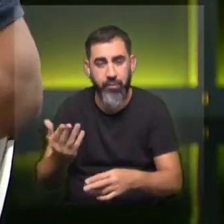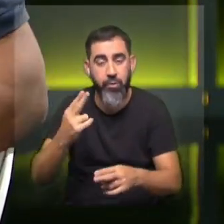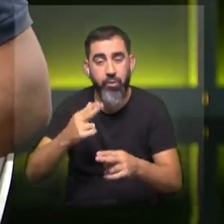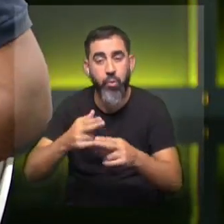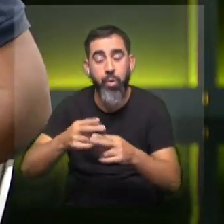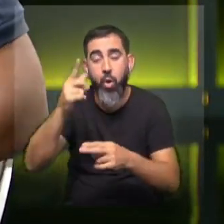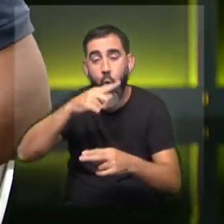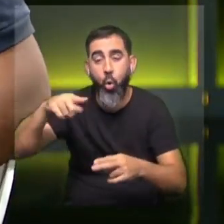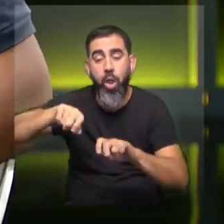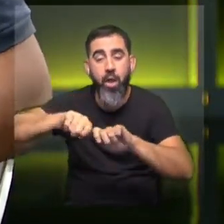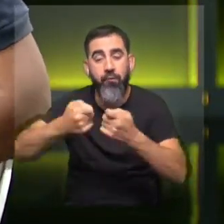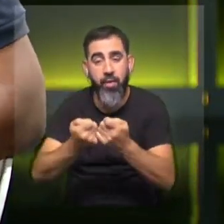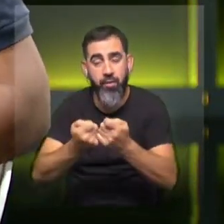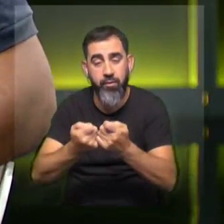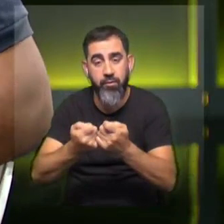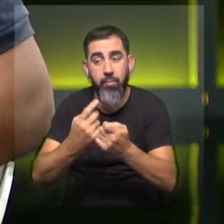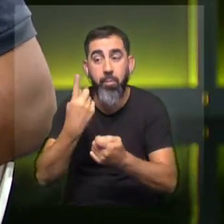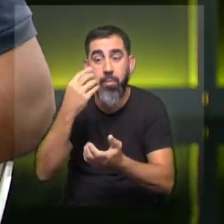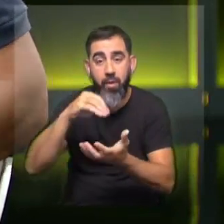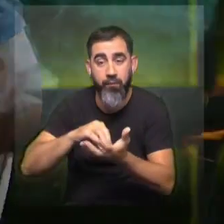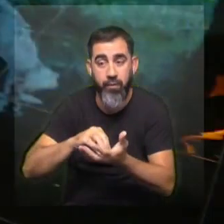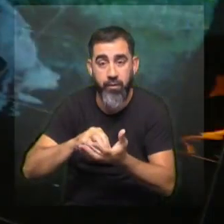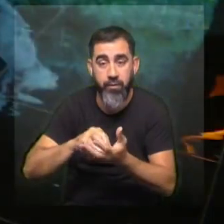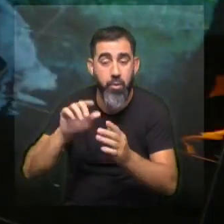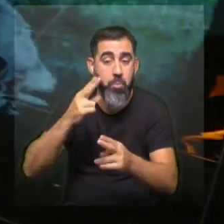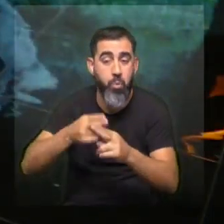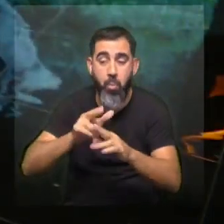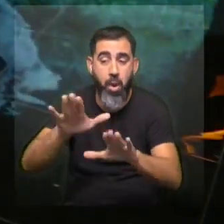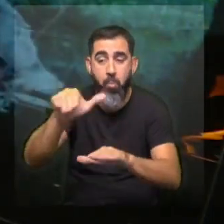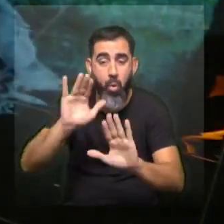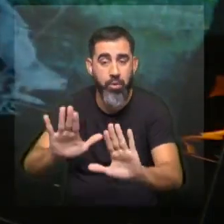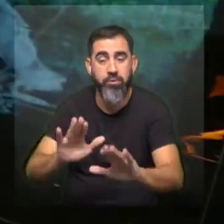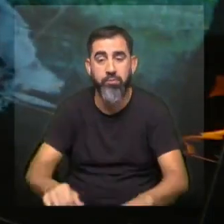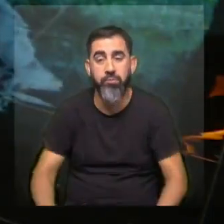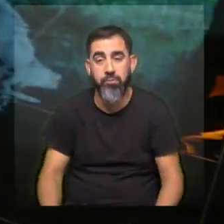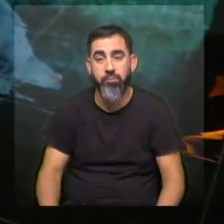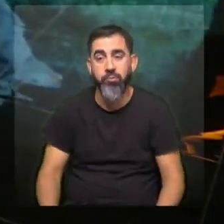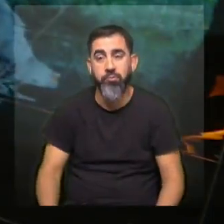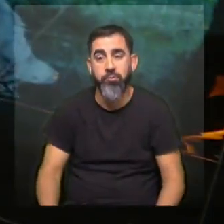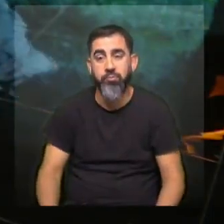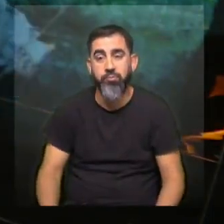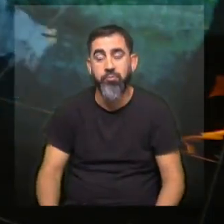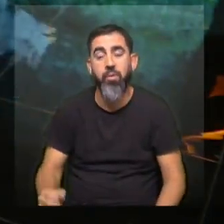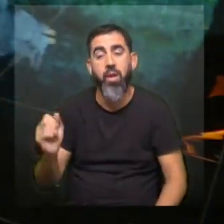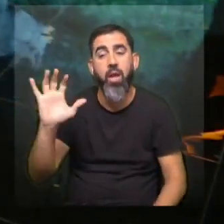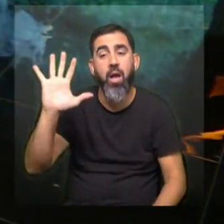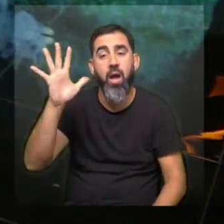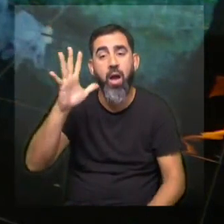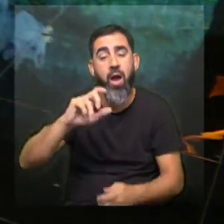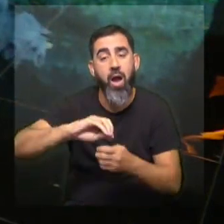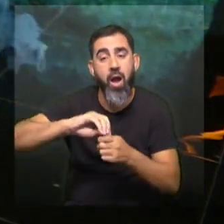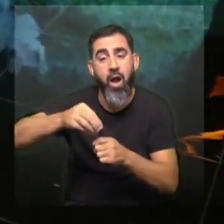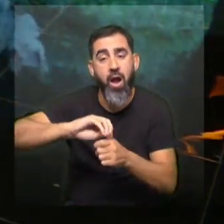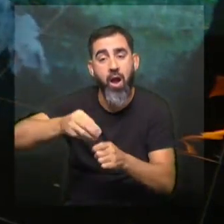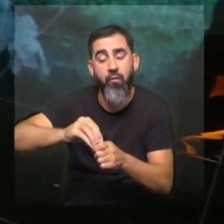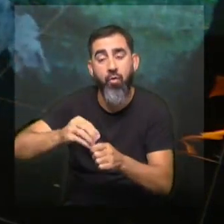cola quebrada cuando la vimos por primera vez y le quedó el apodo, no usamos mucho la imaginación. Claro. en eso. Y en el árbol de tangerina dejan